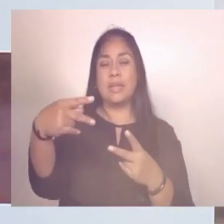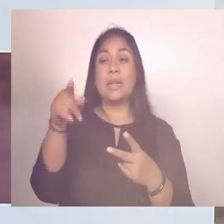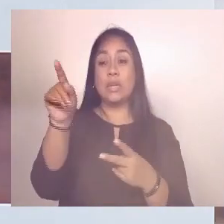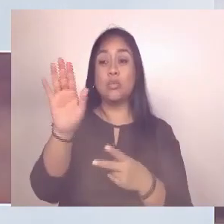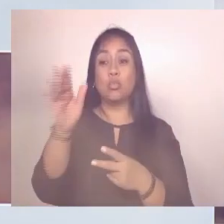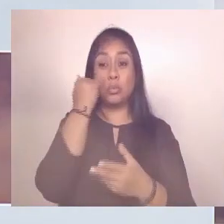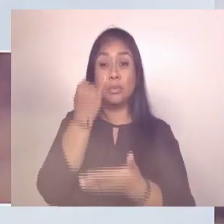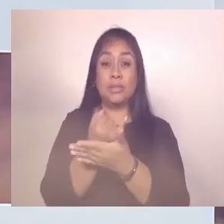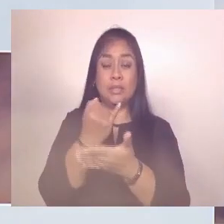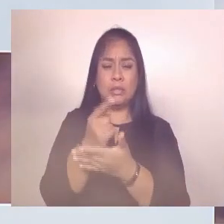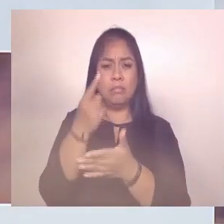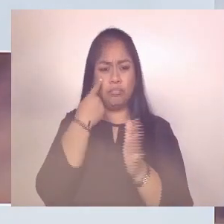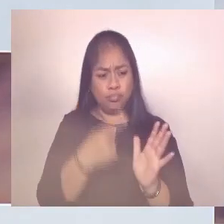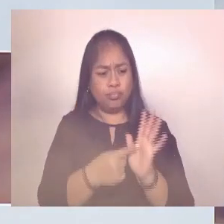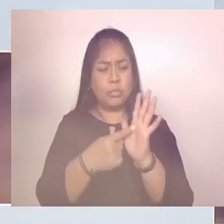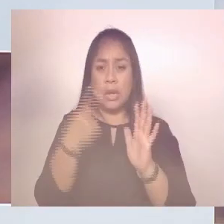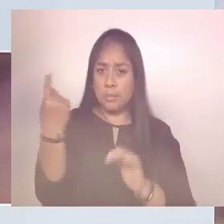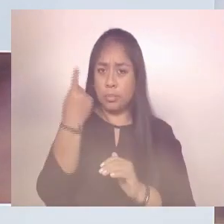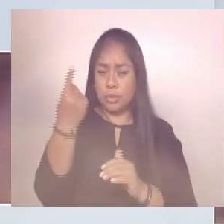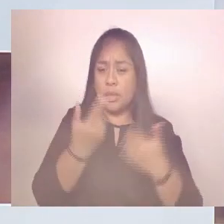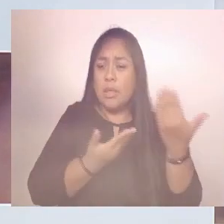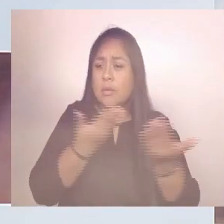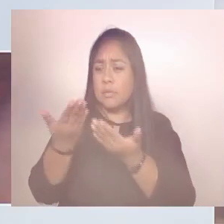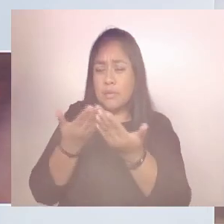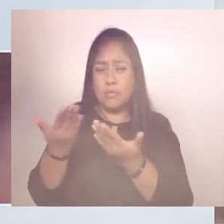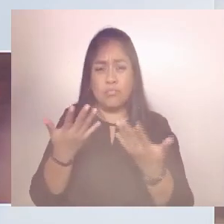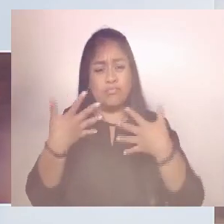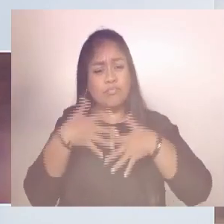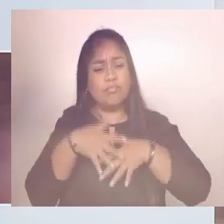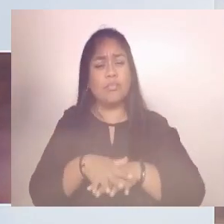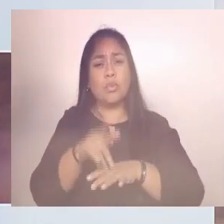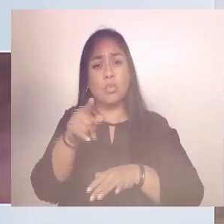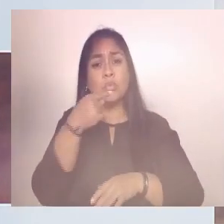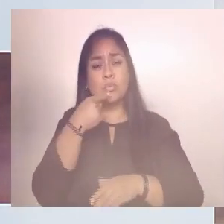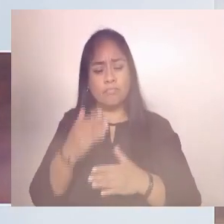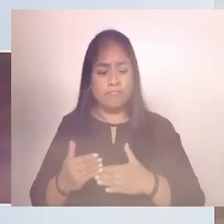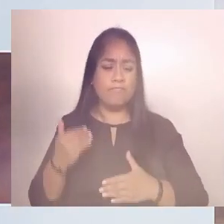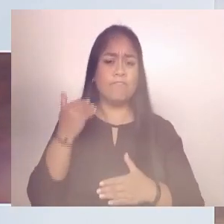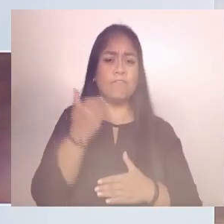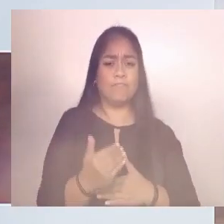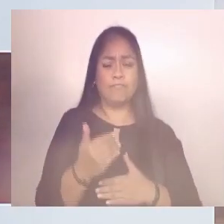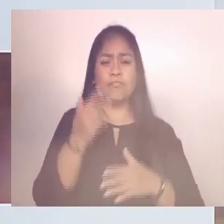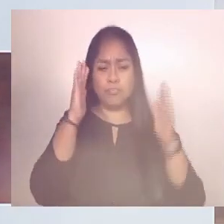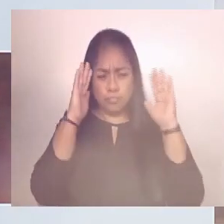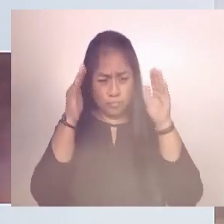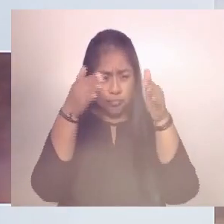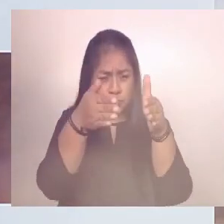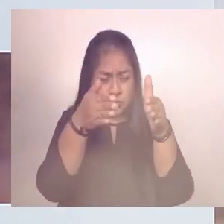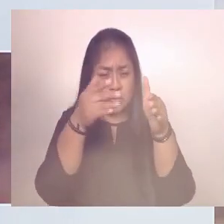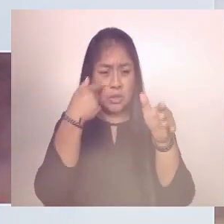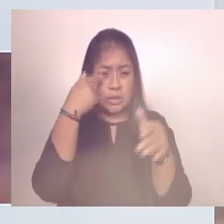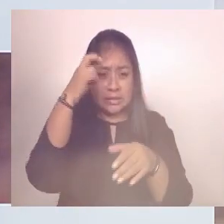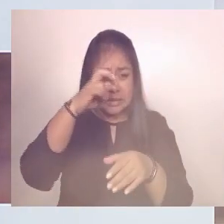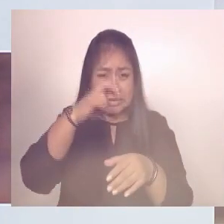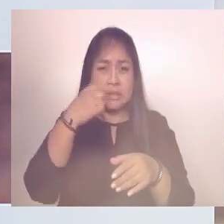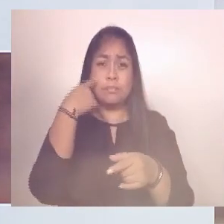la importancia de brindar atención integral. Ustedes dieron un paso al frente, se enfocaron en una necesidad